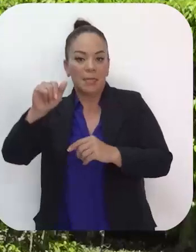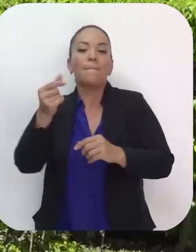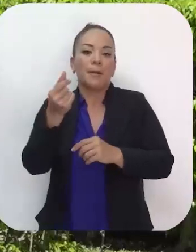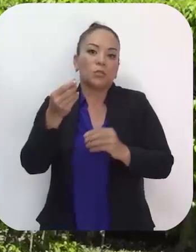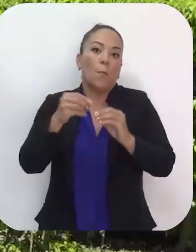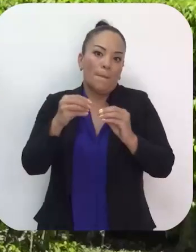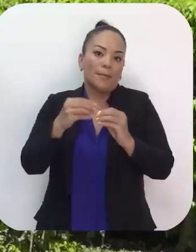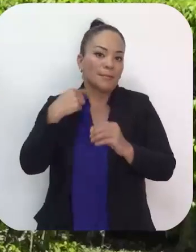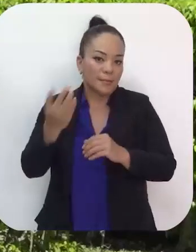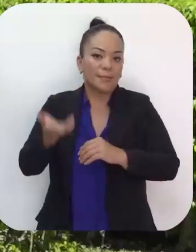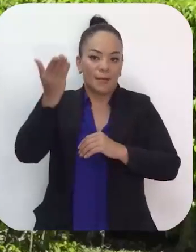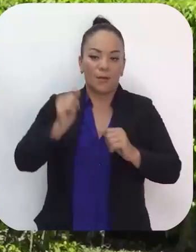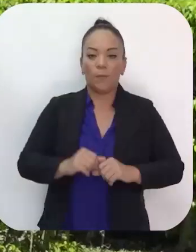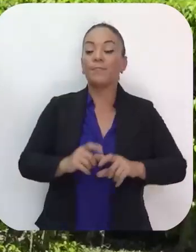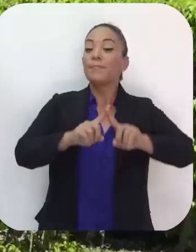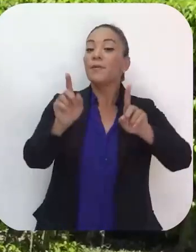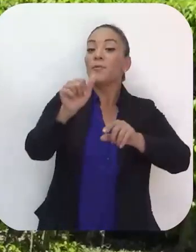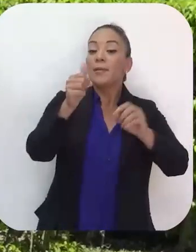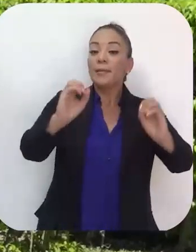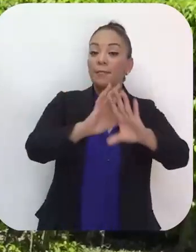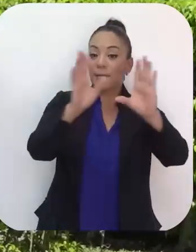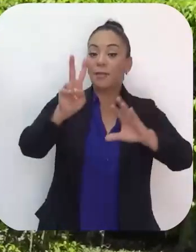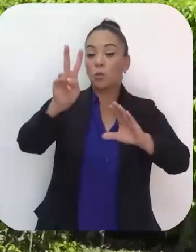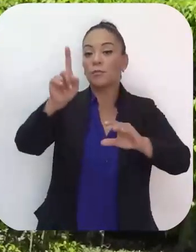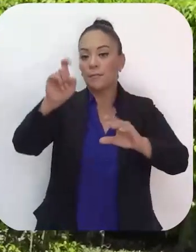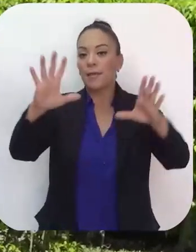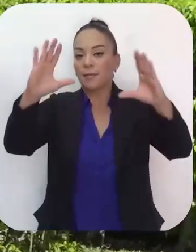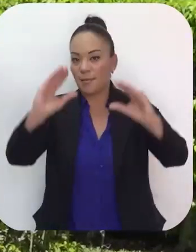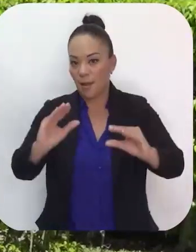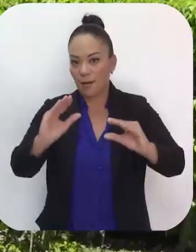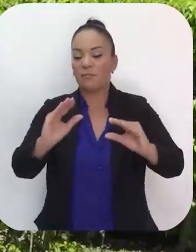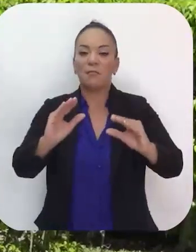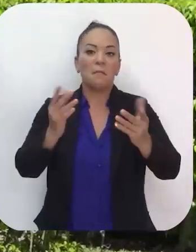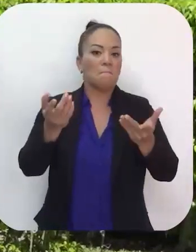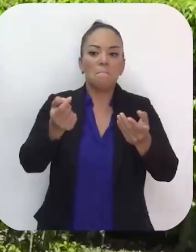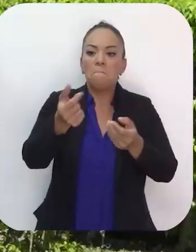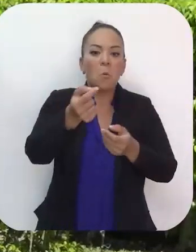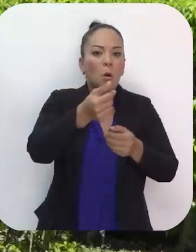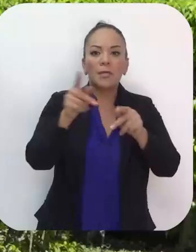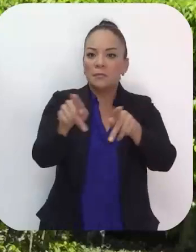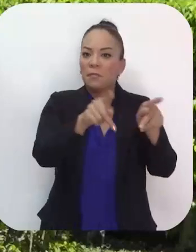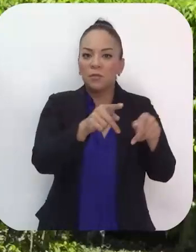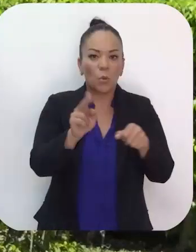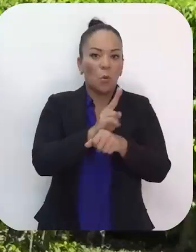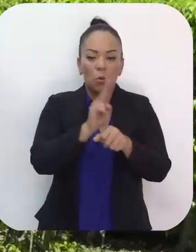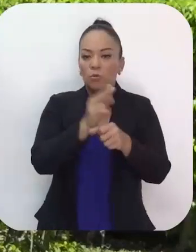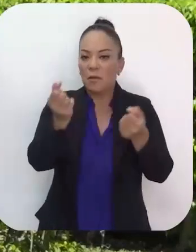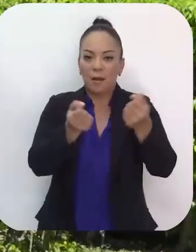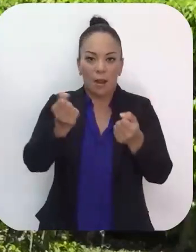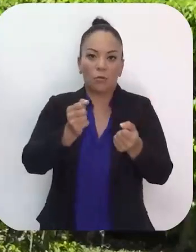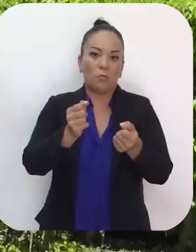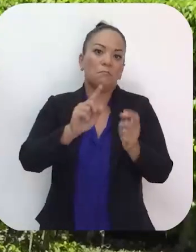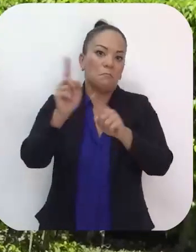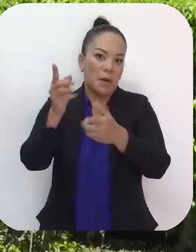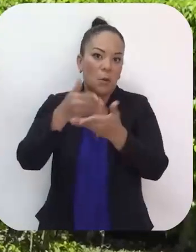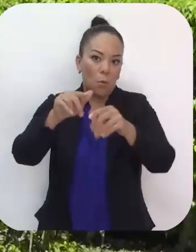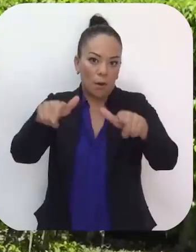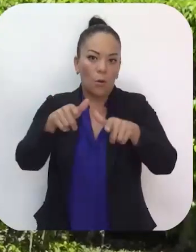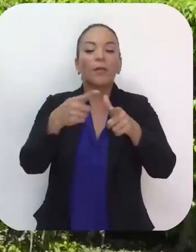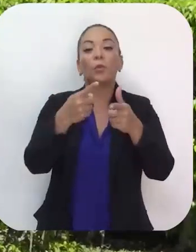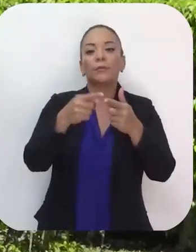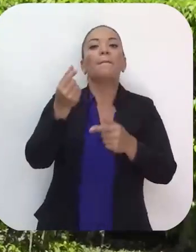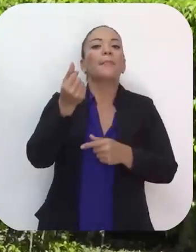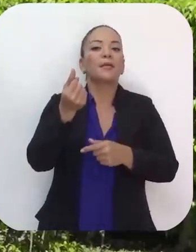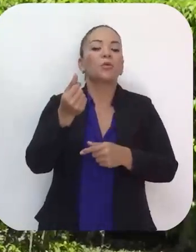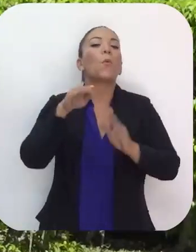a las 10 de la mañana o a las 2:30 de la tarde cuando casi nadie se está moviendo y se pide un servicio de cualquiera los dos el precio va a ser más